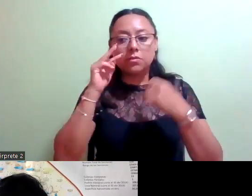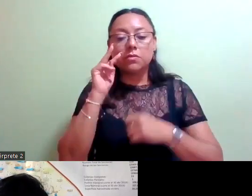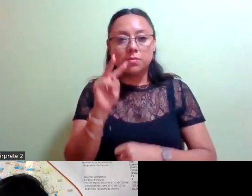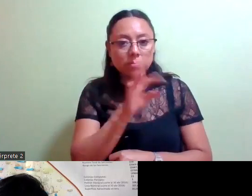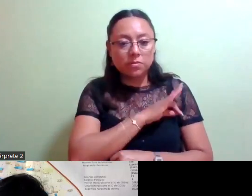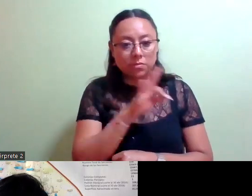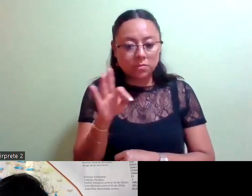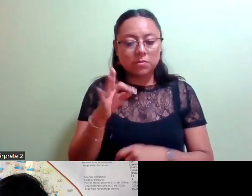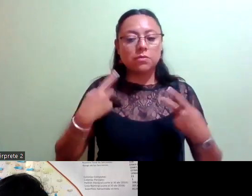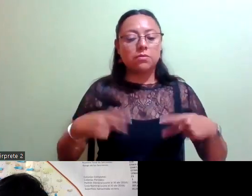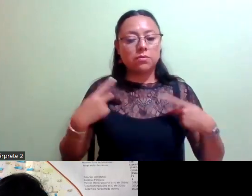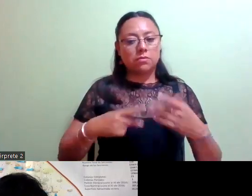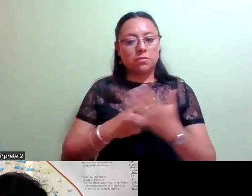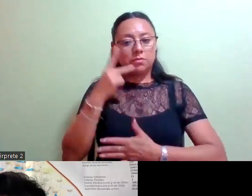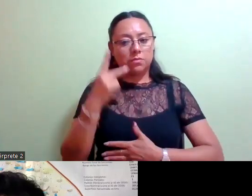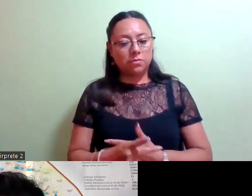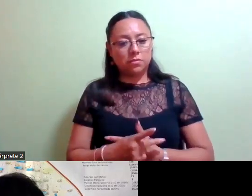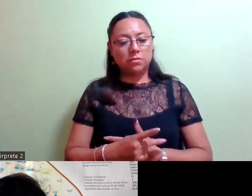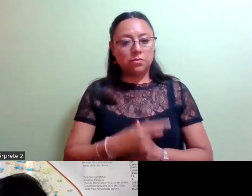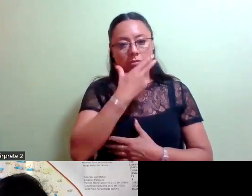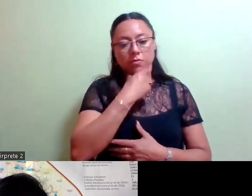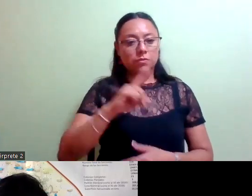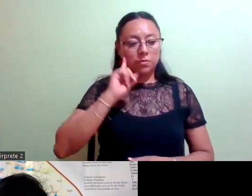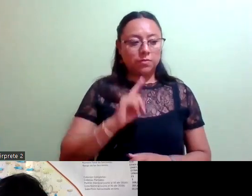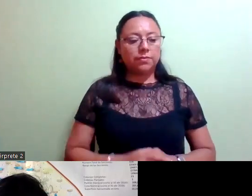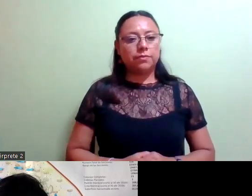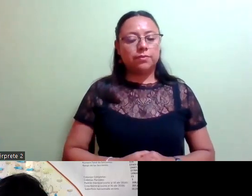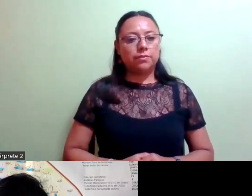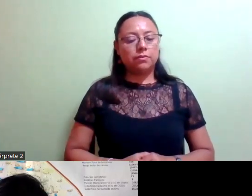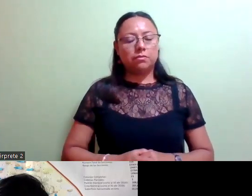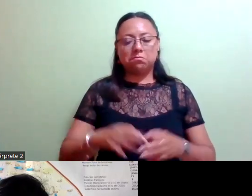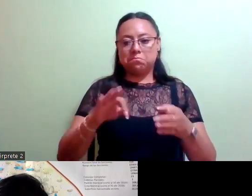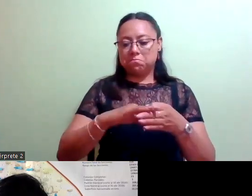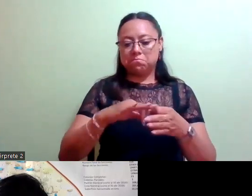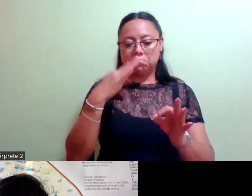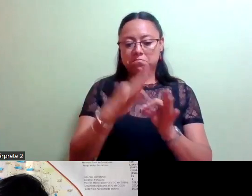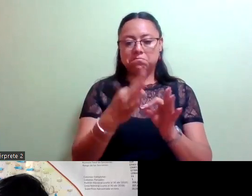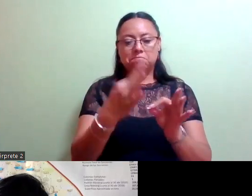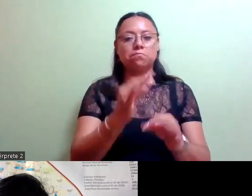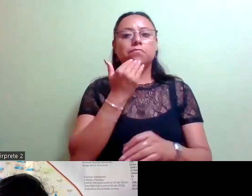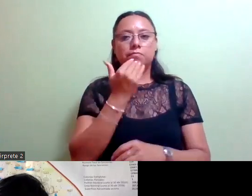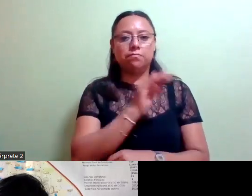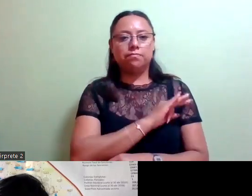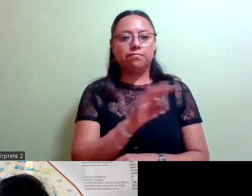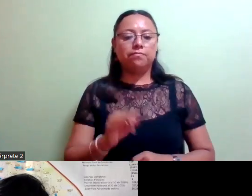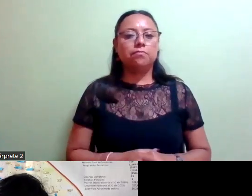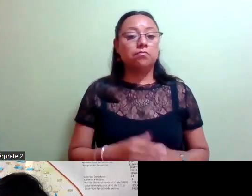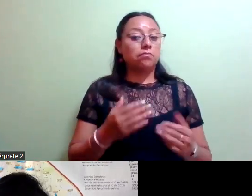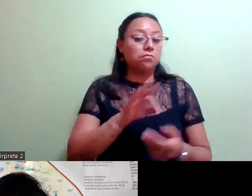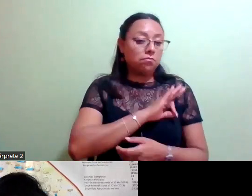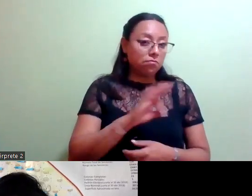adecuada a los galardonados, galardonadas. Lo más pertinentemente sería abrir